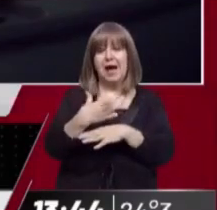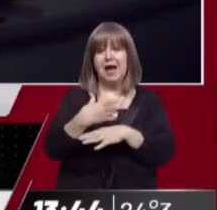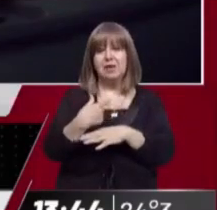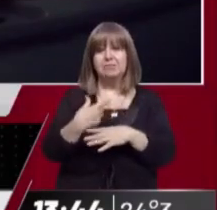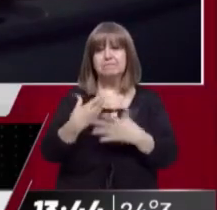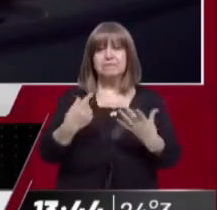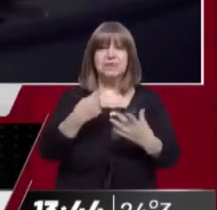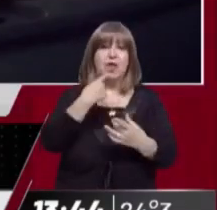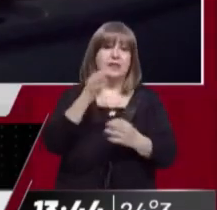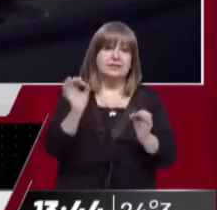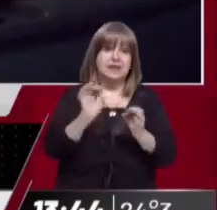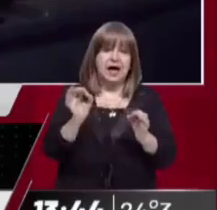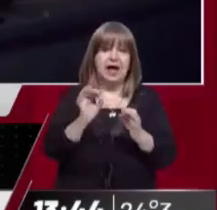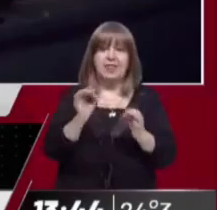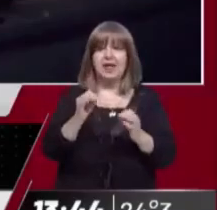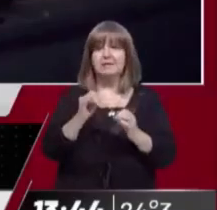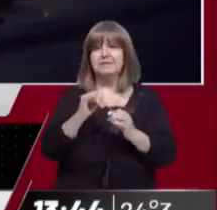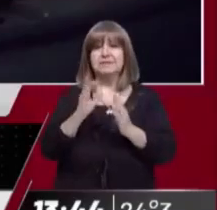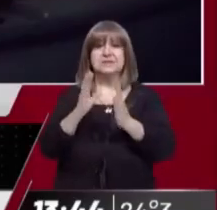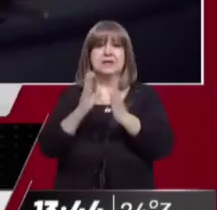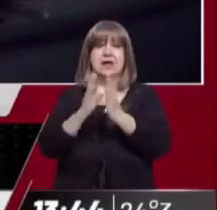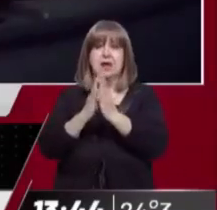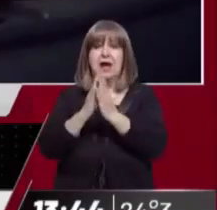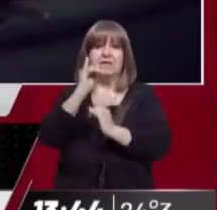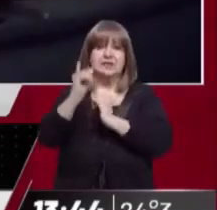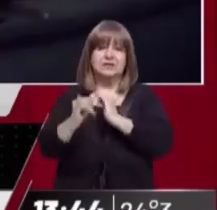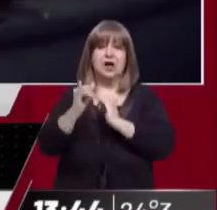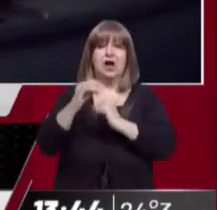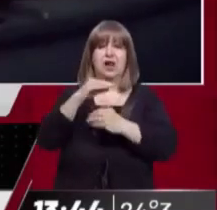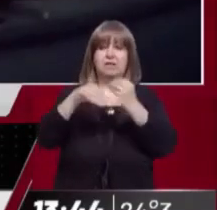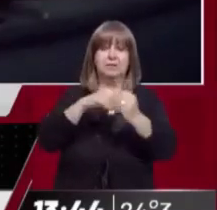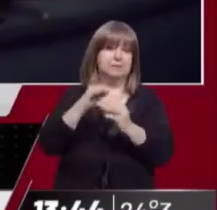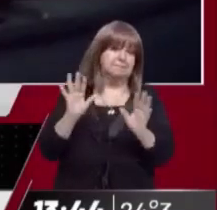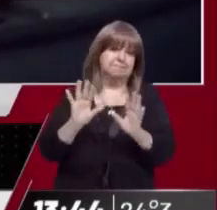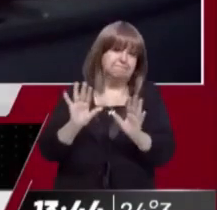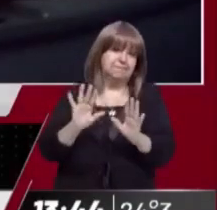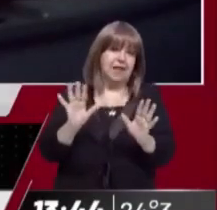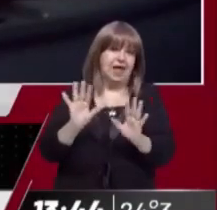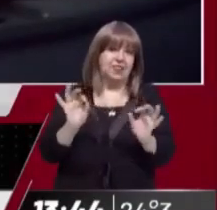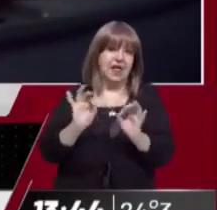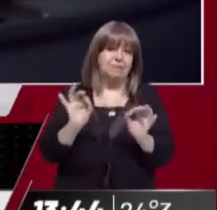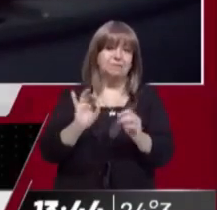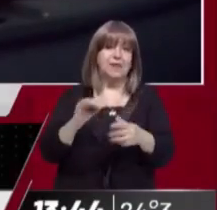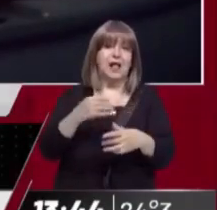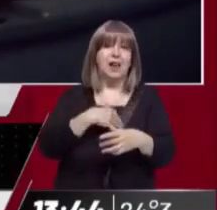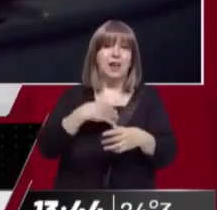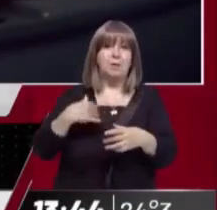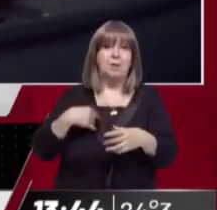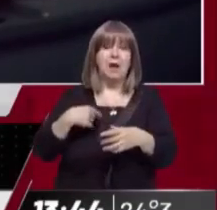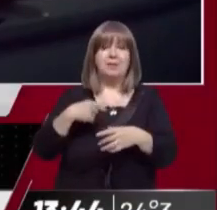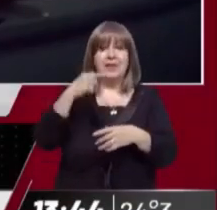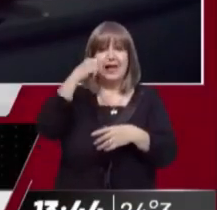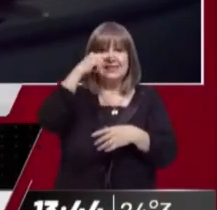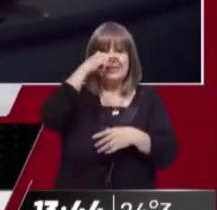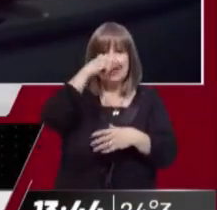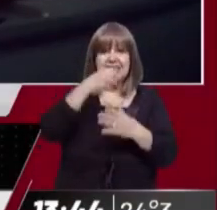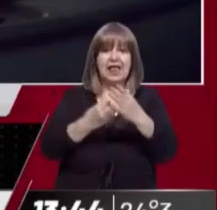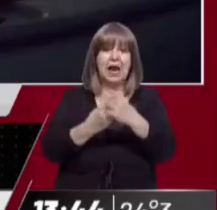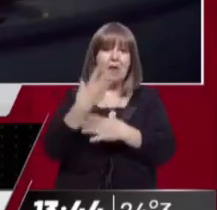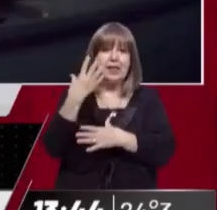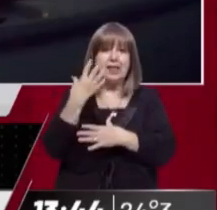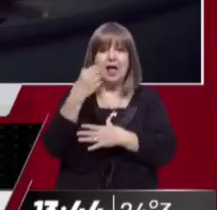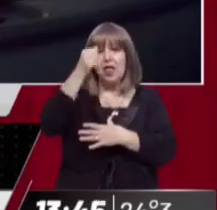consejos para otros padres que cuiden a sus autos que tengan cuidado Pero bueno la nena Se ve que se lo planeó Porque a las 7 de la mañana un domingo Están todos